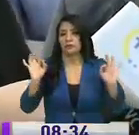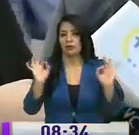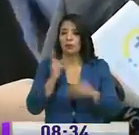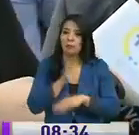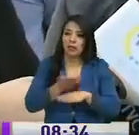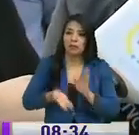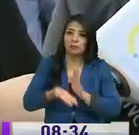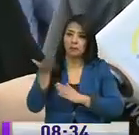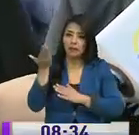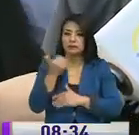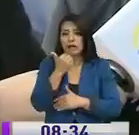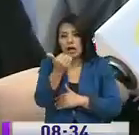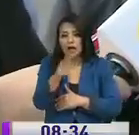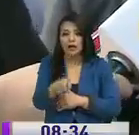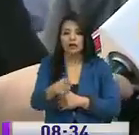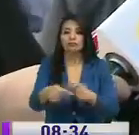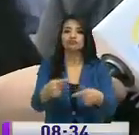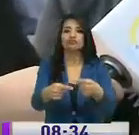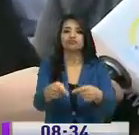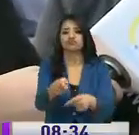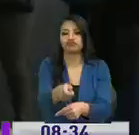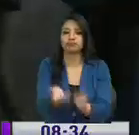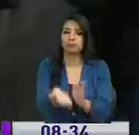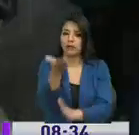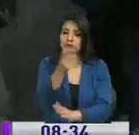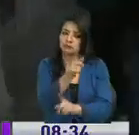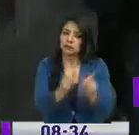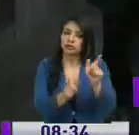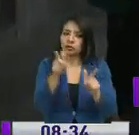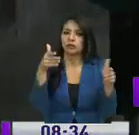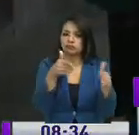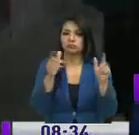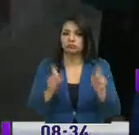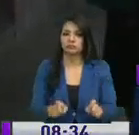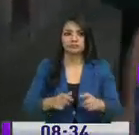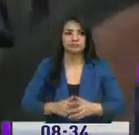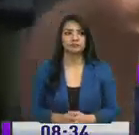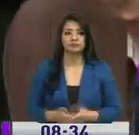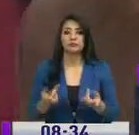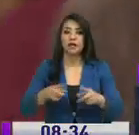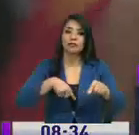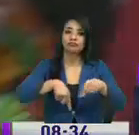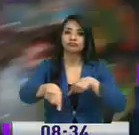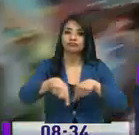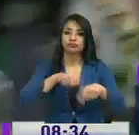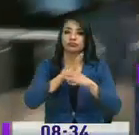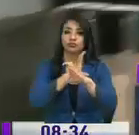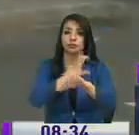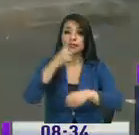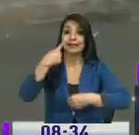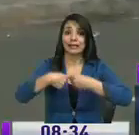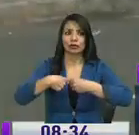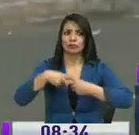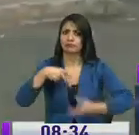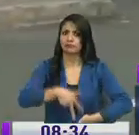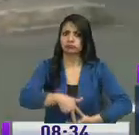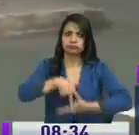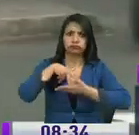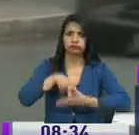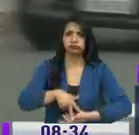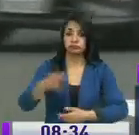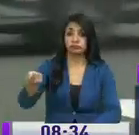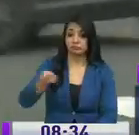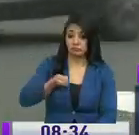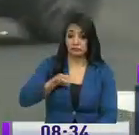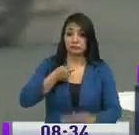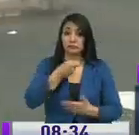tipo de incremento de tarifas siendo consecuentes con el pueblo. Los transportistas urbanos de Quito son más radicales, no aceptarán ningún tipo